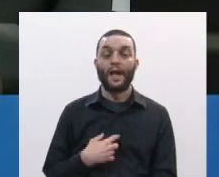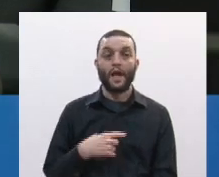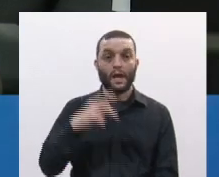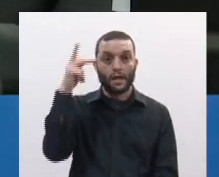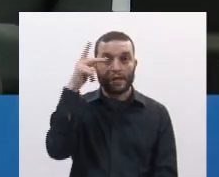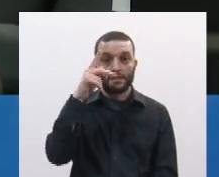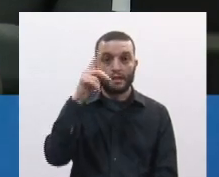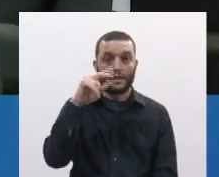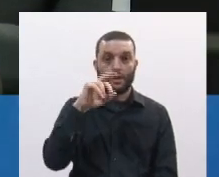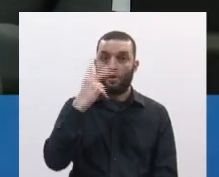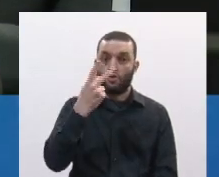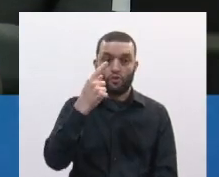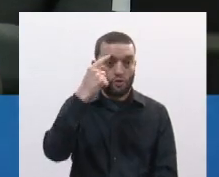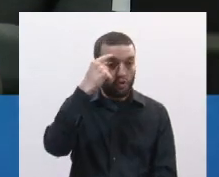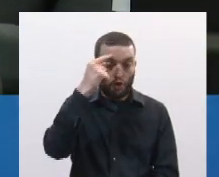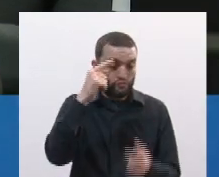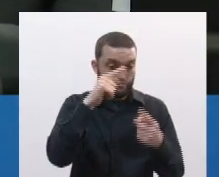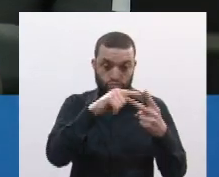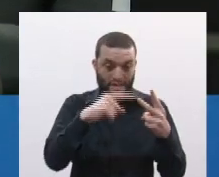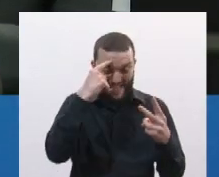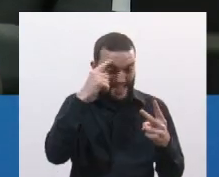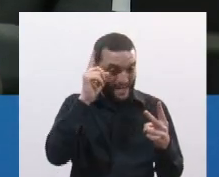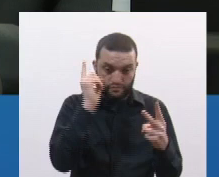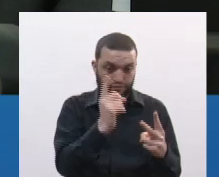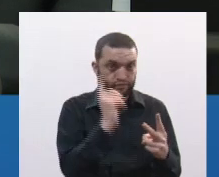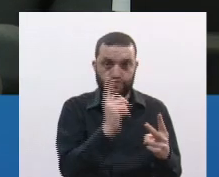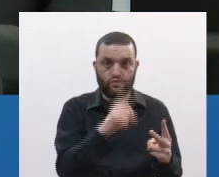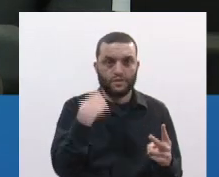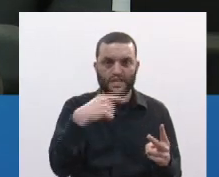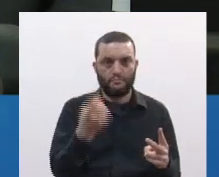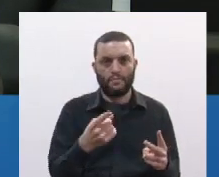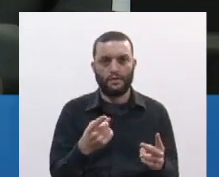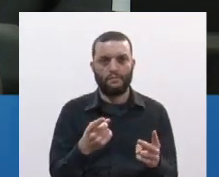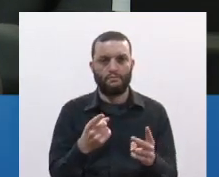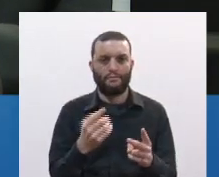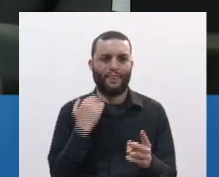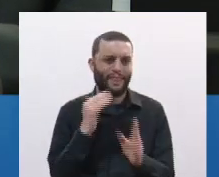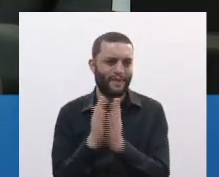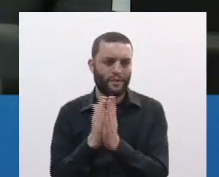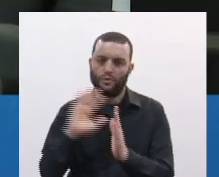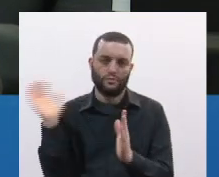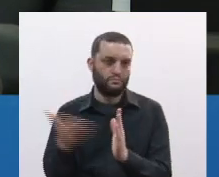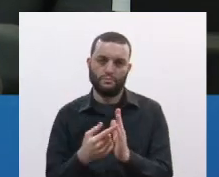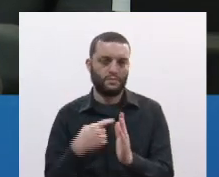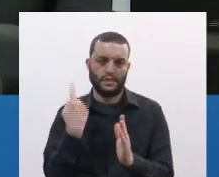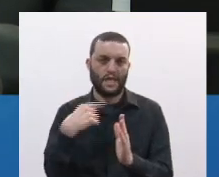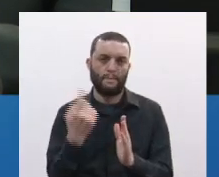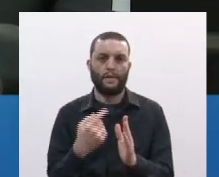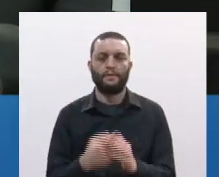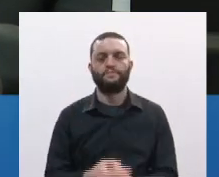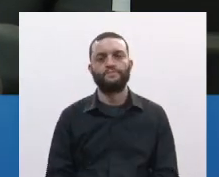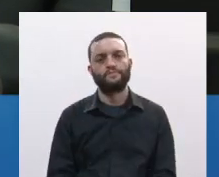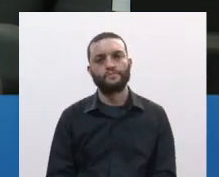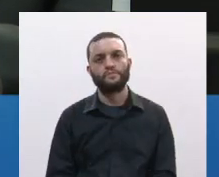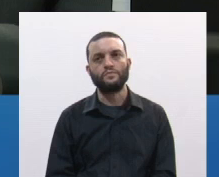En el libro muchos de los que cuentan los diálogos que tenían con él lo repiten. Yo no he hablado con ellos, pero